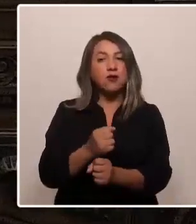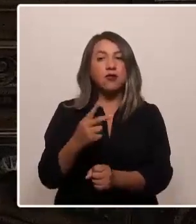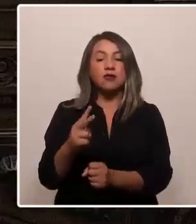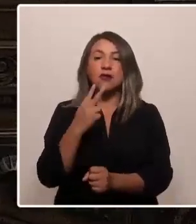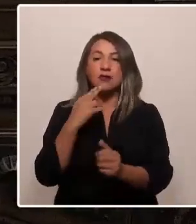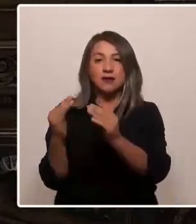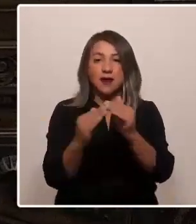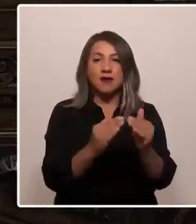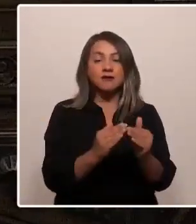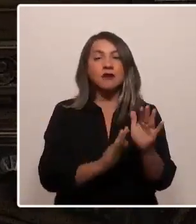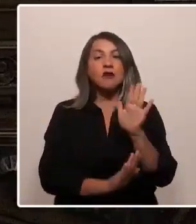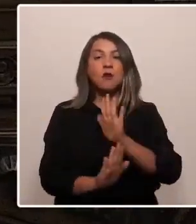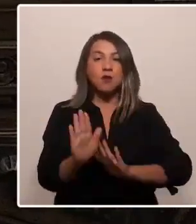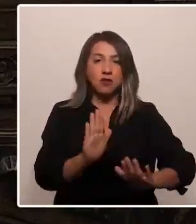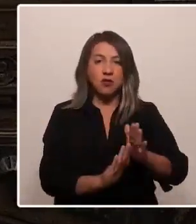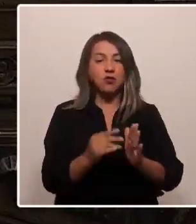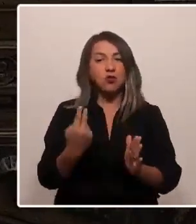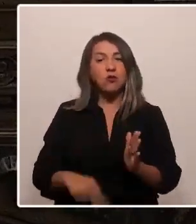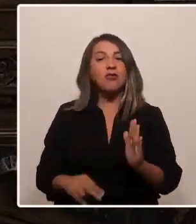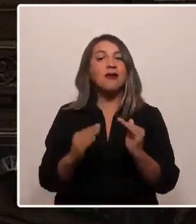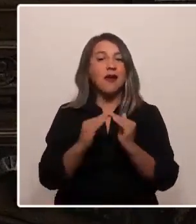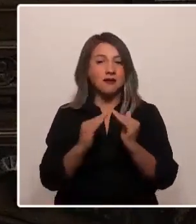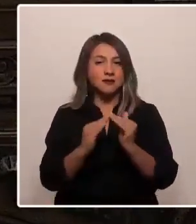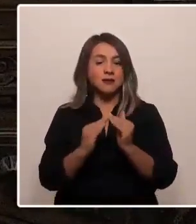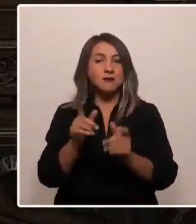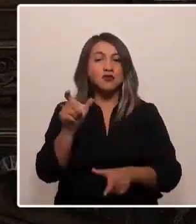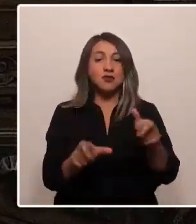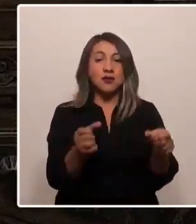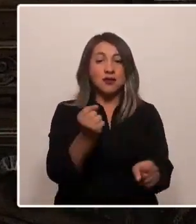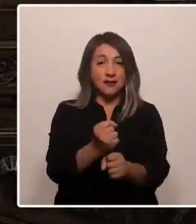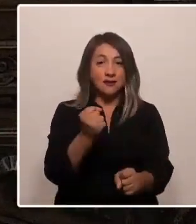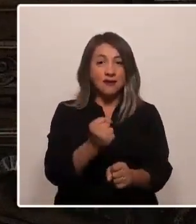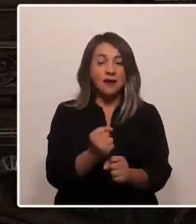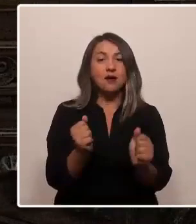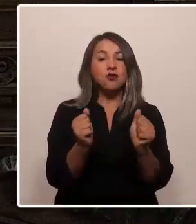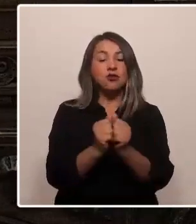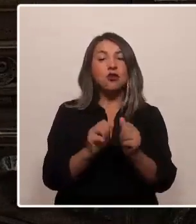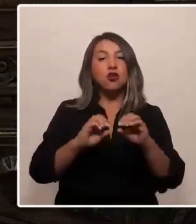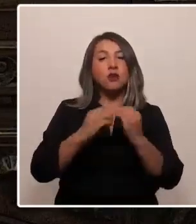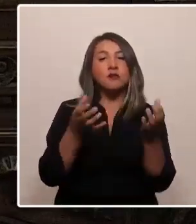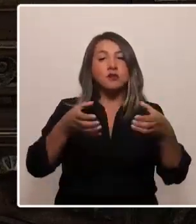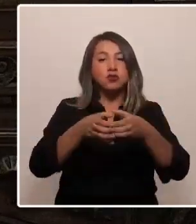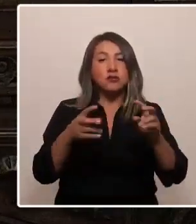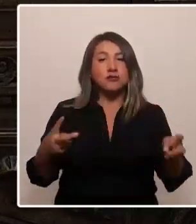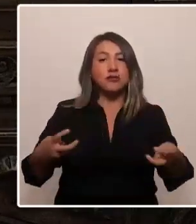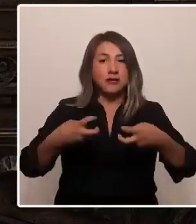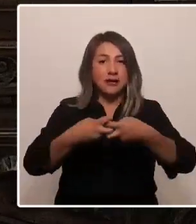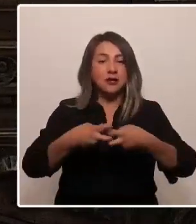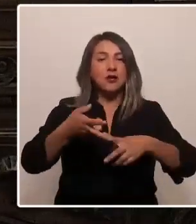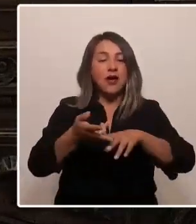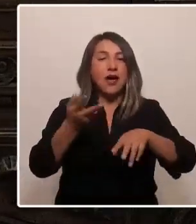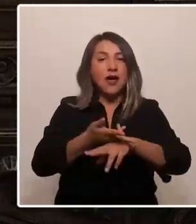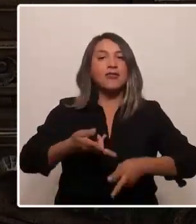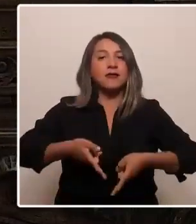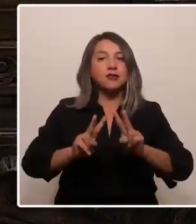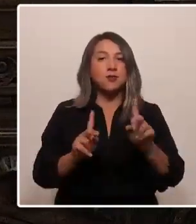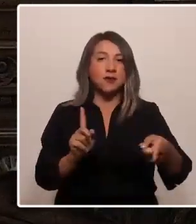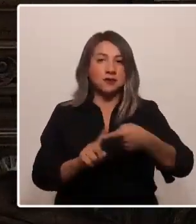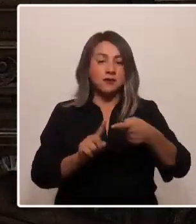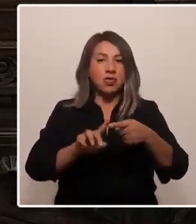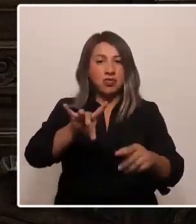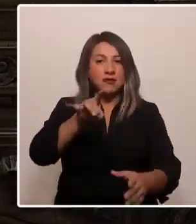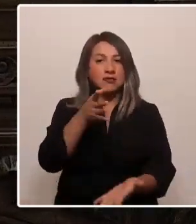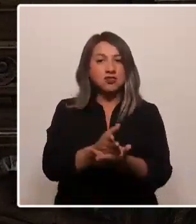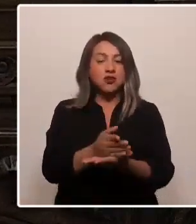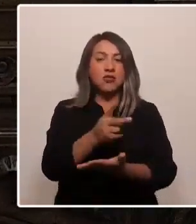trabajo de cuidados. Los trabajadores y trabajadoras, a través de sus organizaciones sindicales, tienen el derecho a participar de las decisiones de la